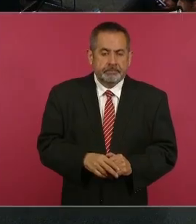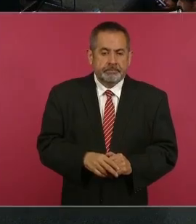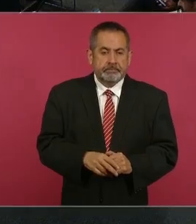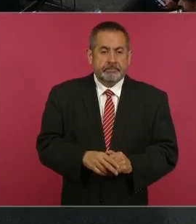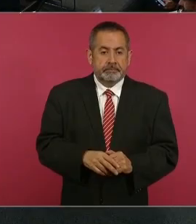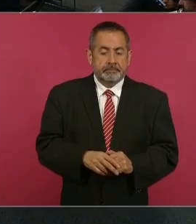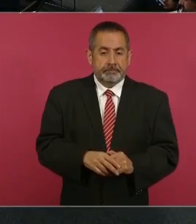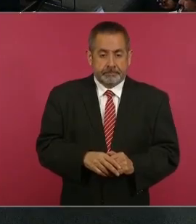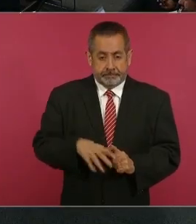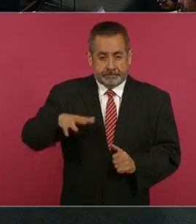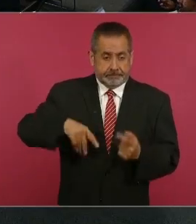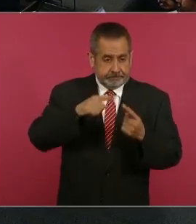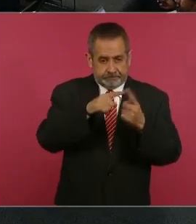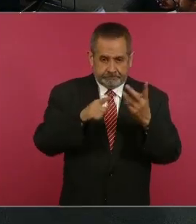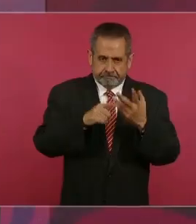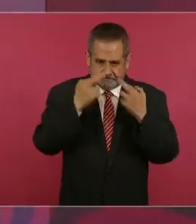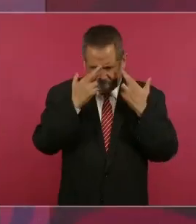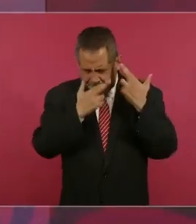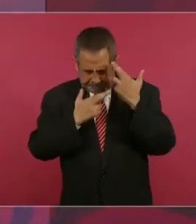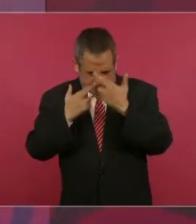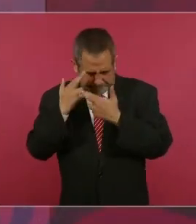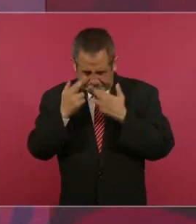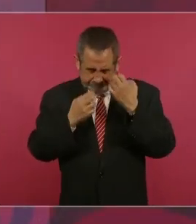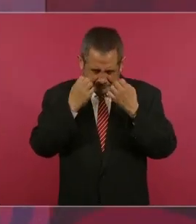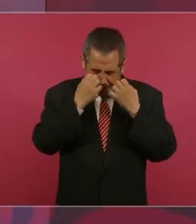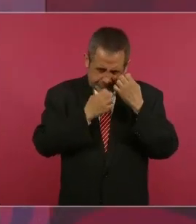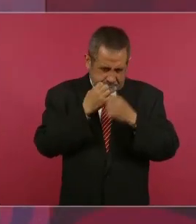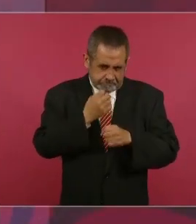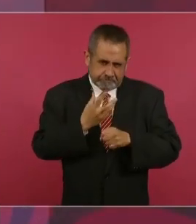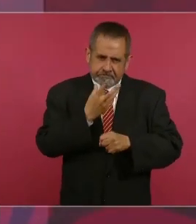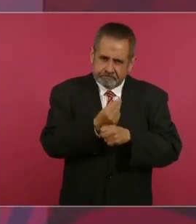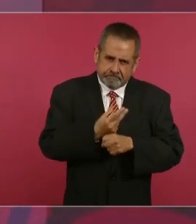todo eso se está revisando.